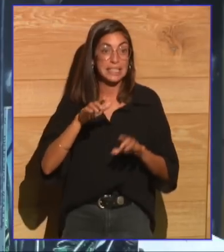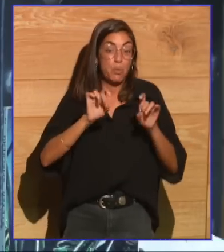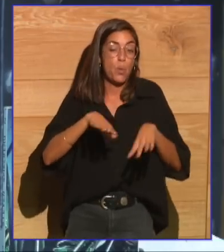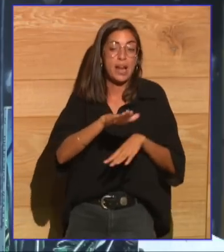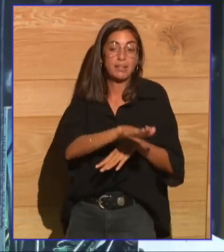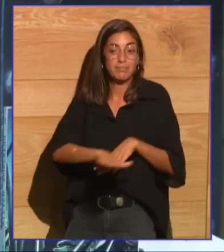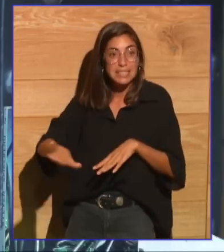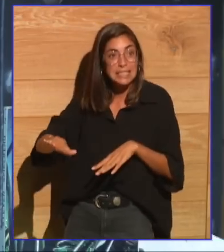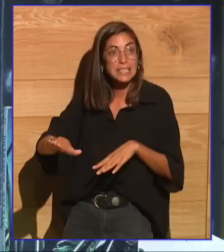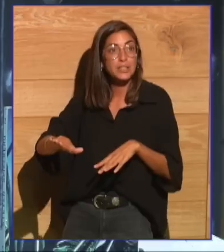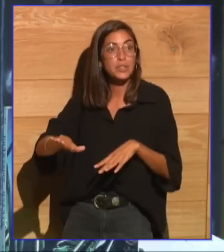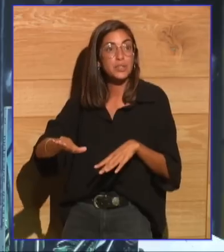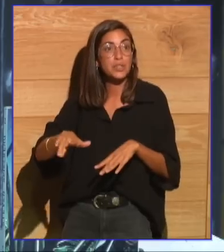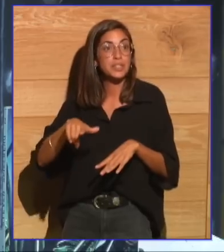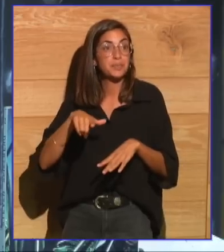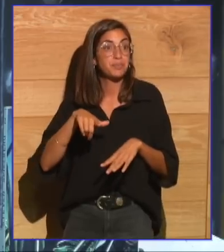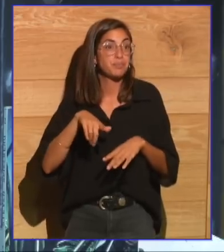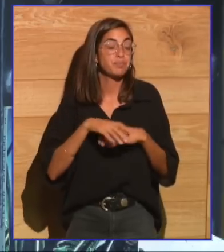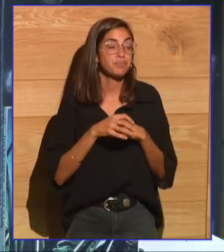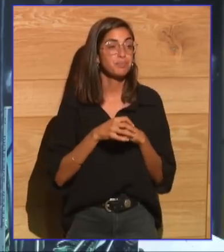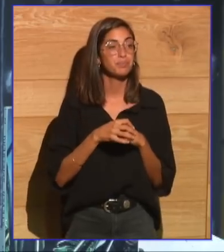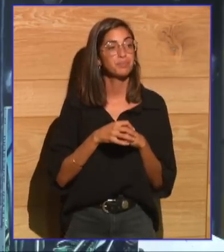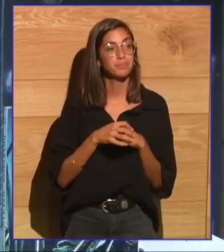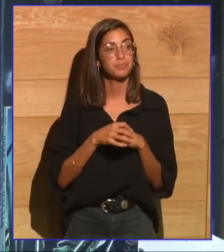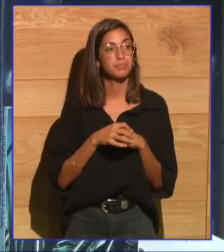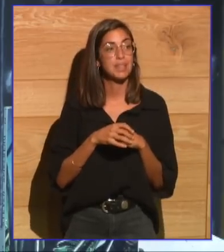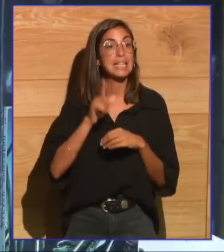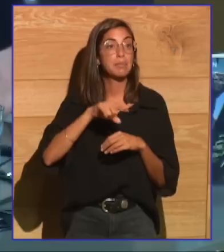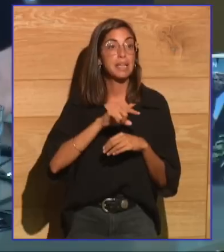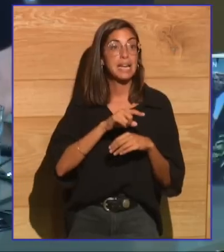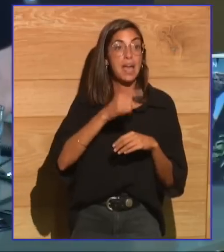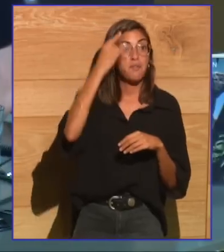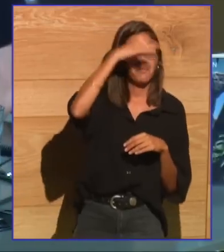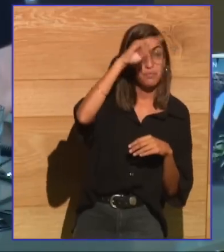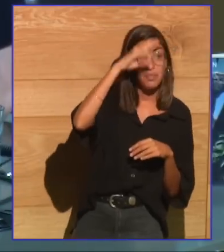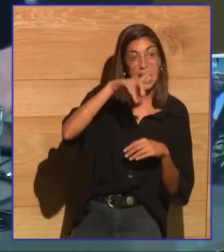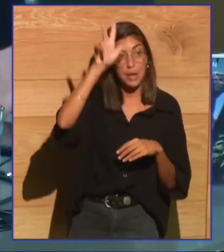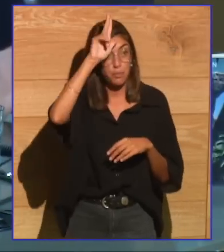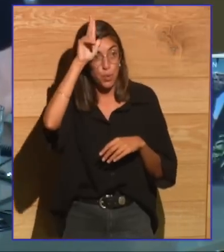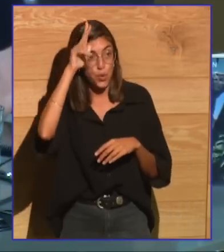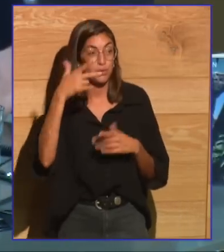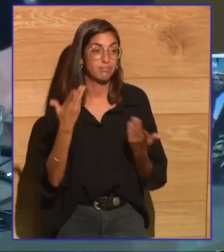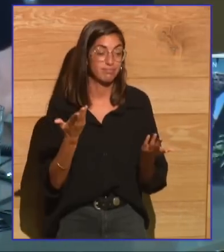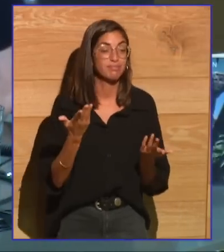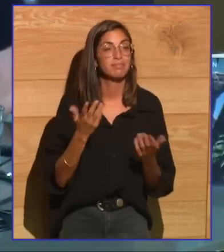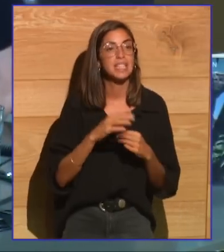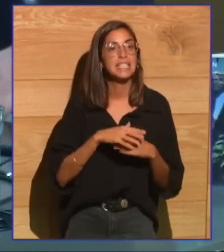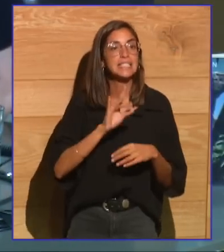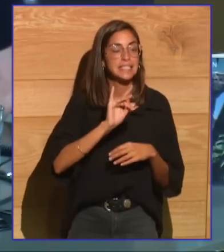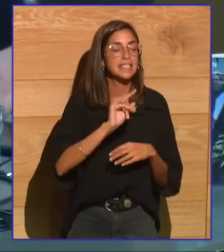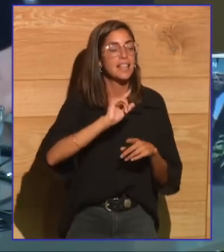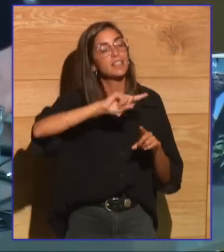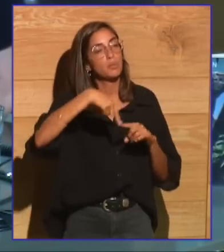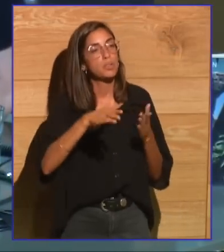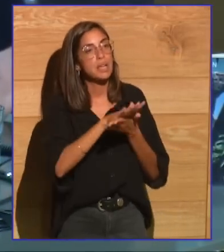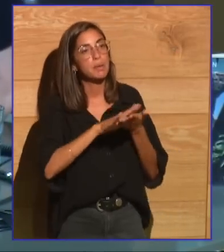amaron en españa los lemas y las hay pollo los padres de vaca y pollo rescataremos más cosas de williams después cuando sigamos